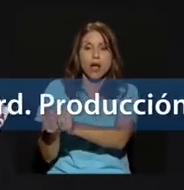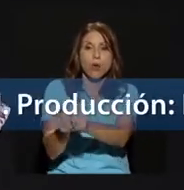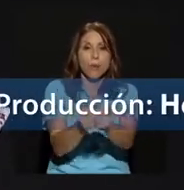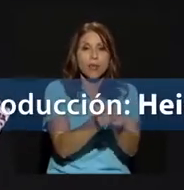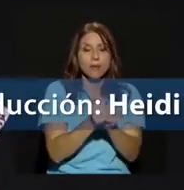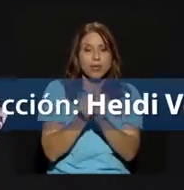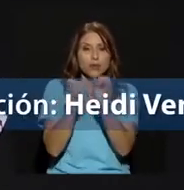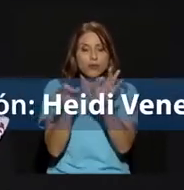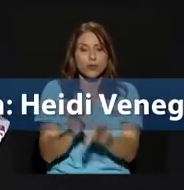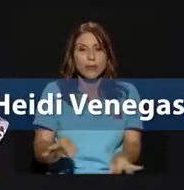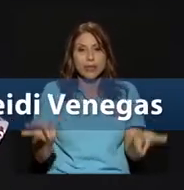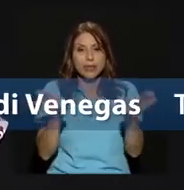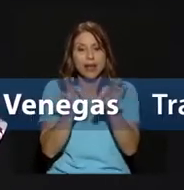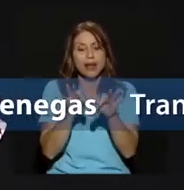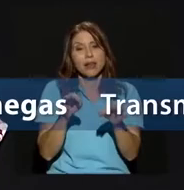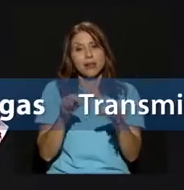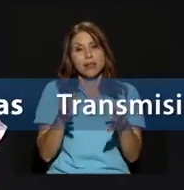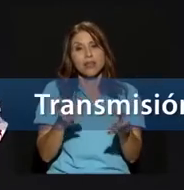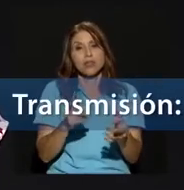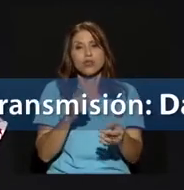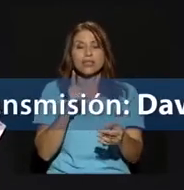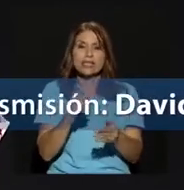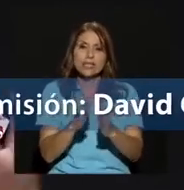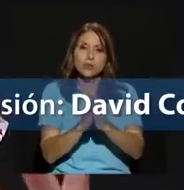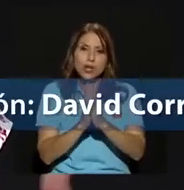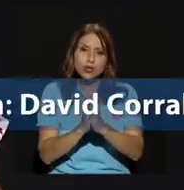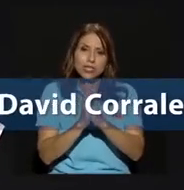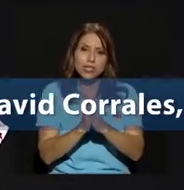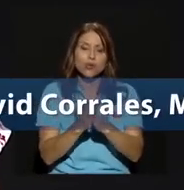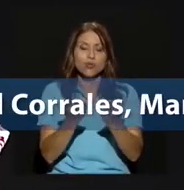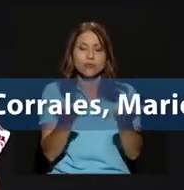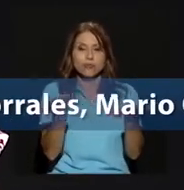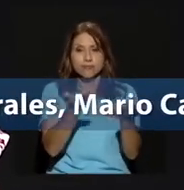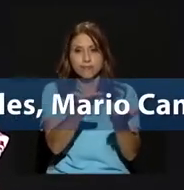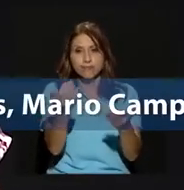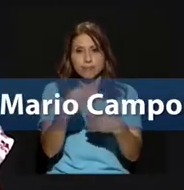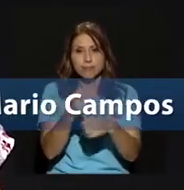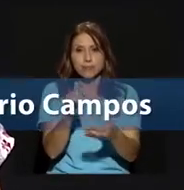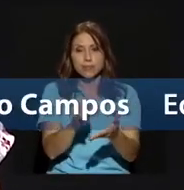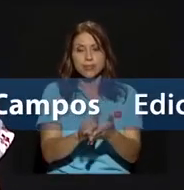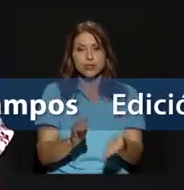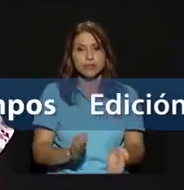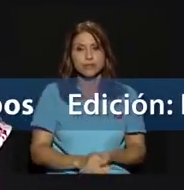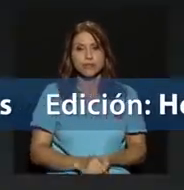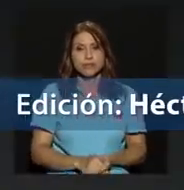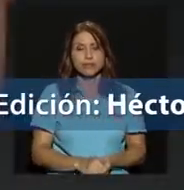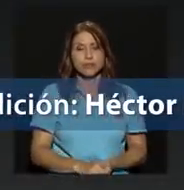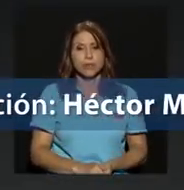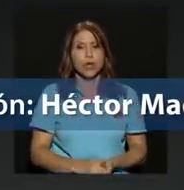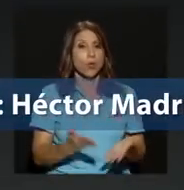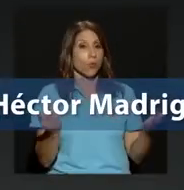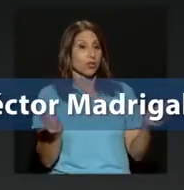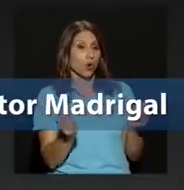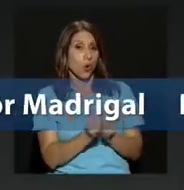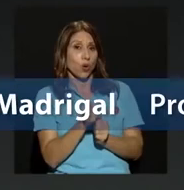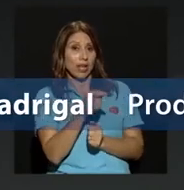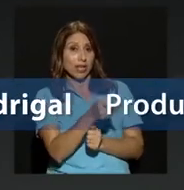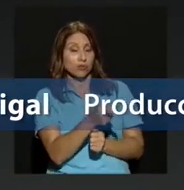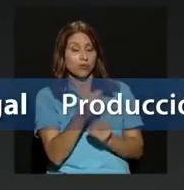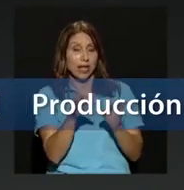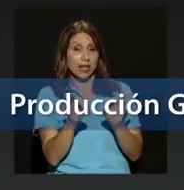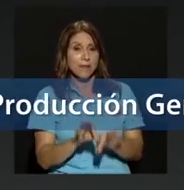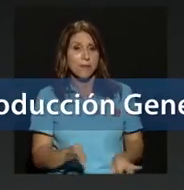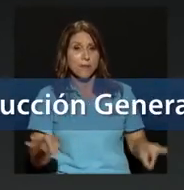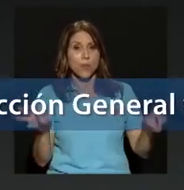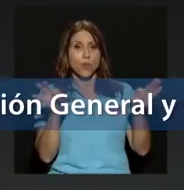fundamental. Entonces es una solicitud, ¿verdad?, en ese sentido. Pues con esa solicitud tan